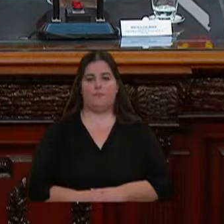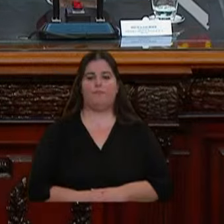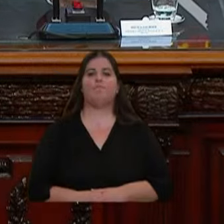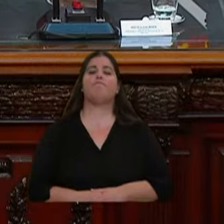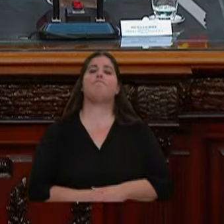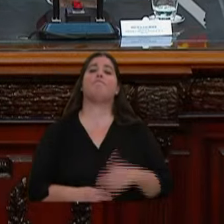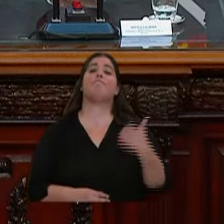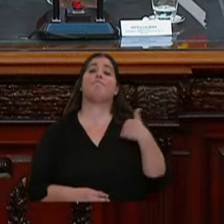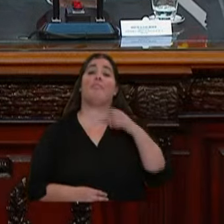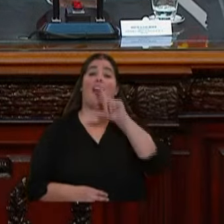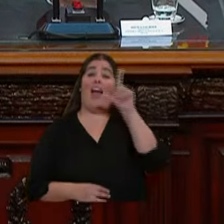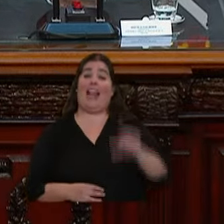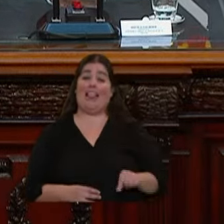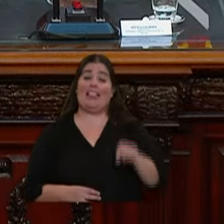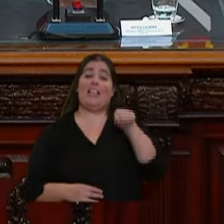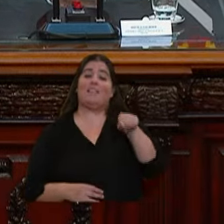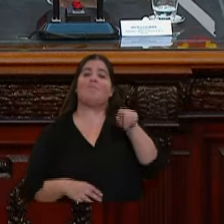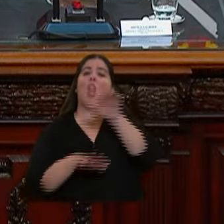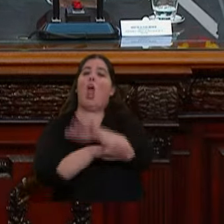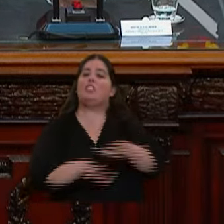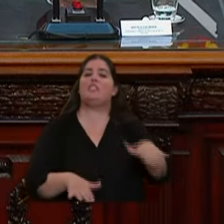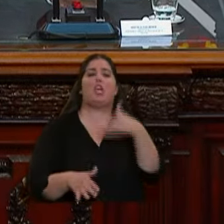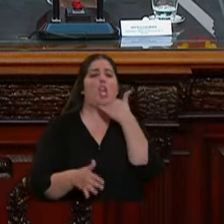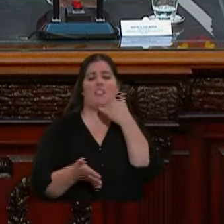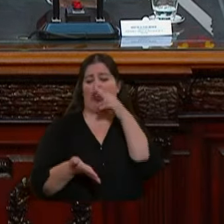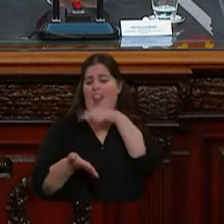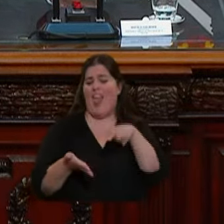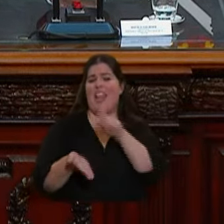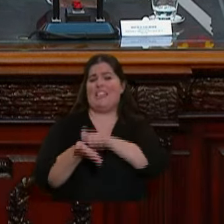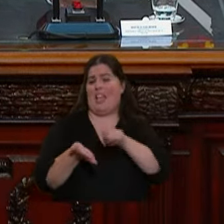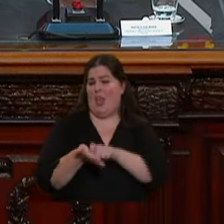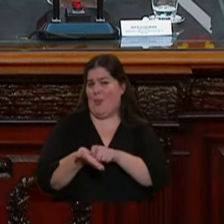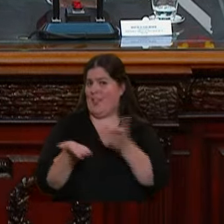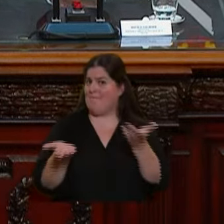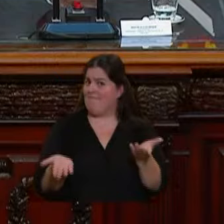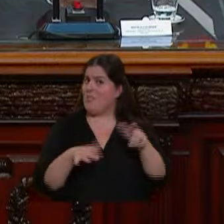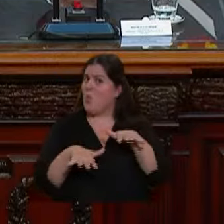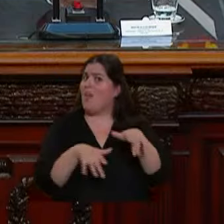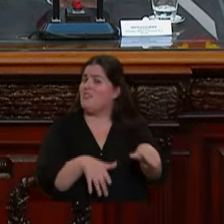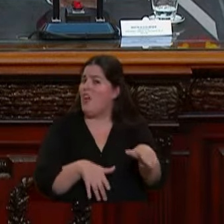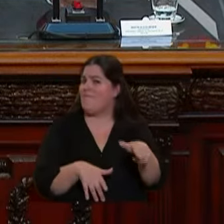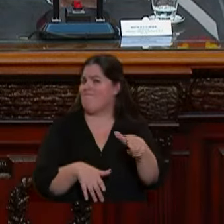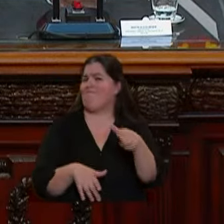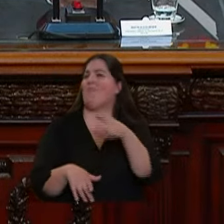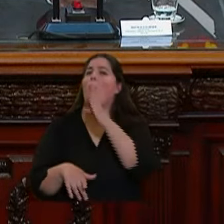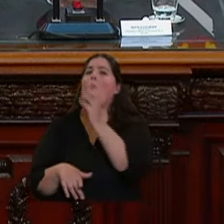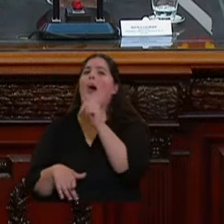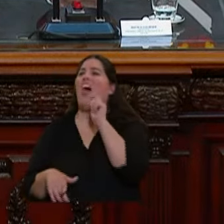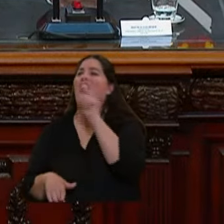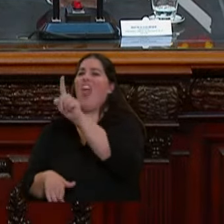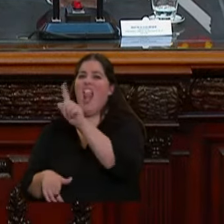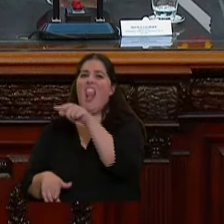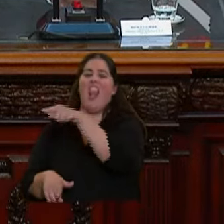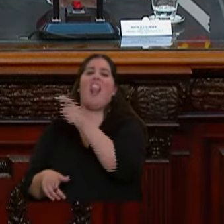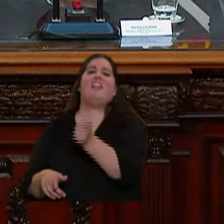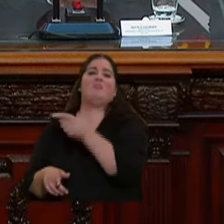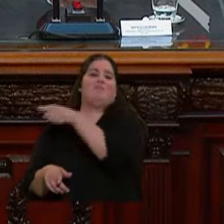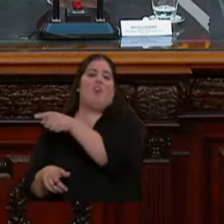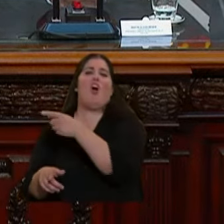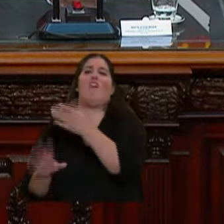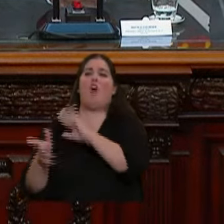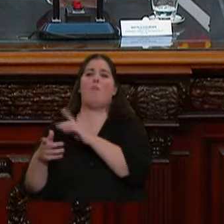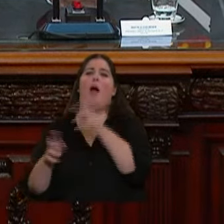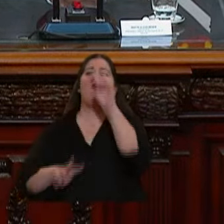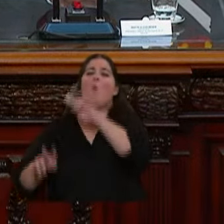En una Argentina donde los chicos no saben leer y escribir, no podemos permitir más que Varadel y sus amigos usen a los estudiantes